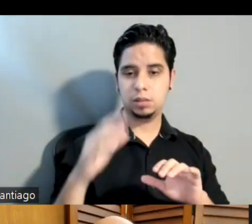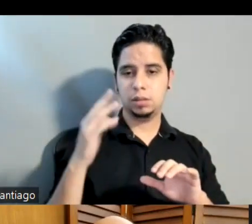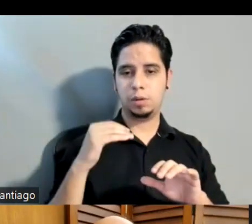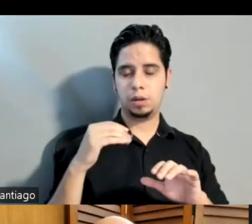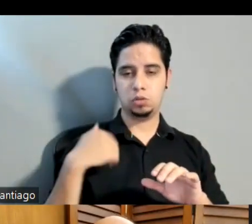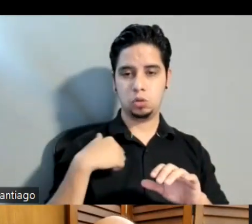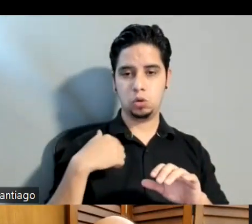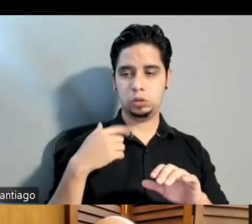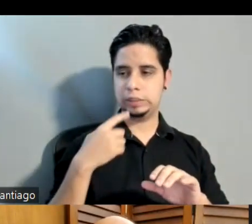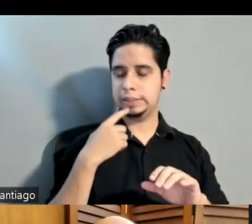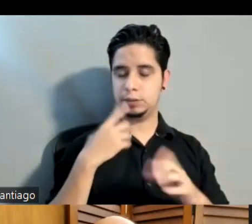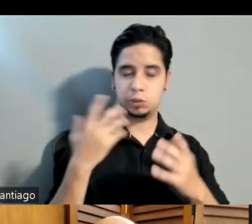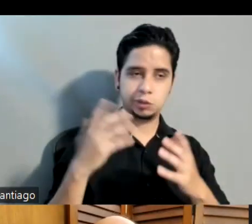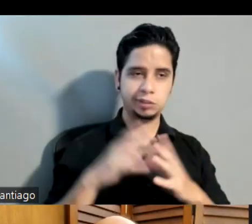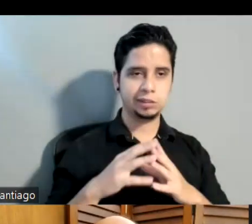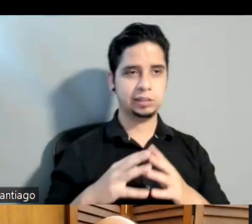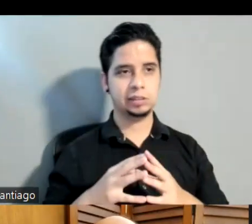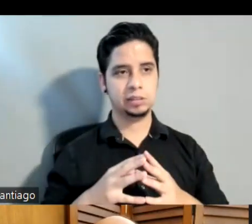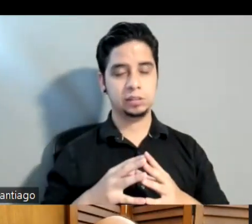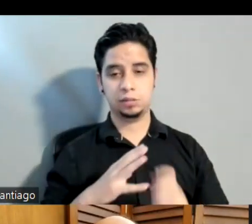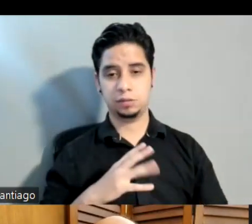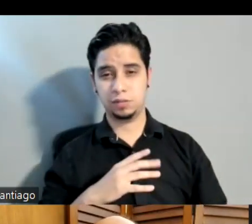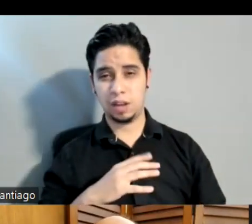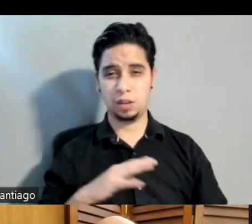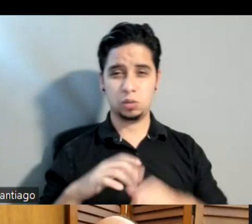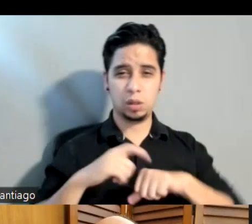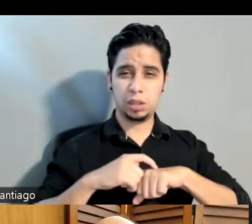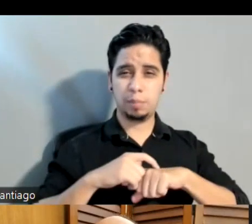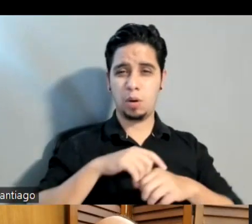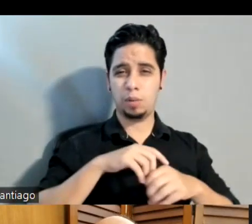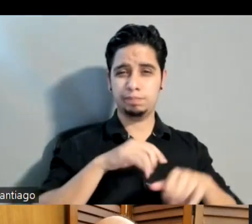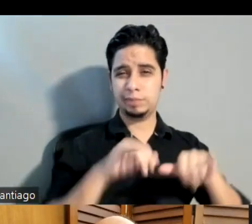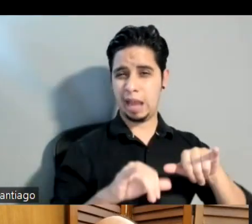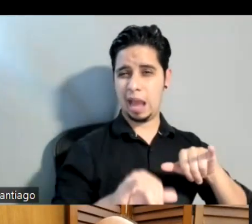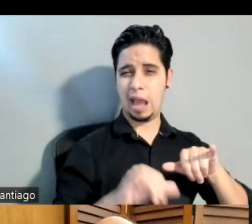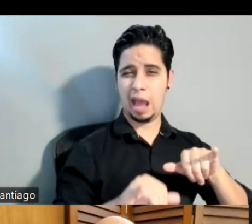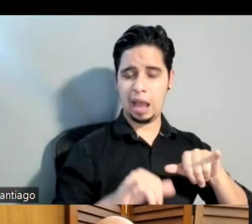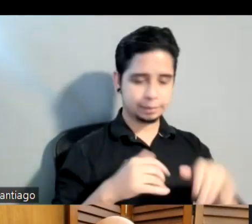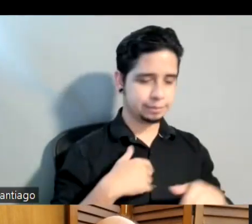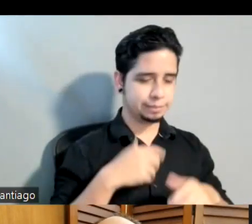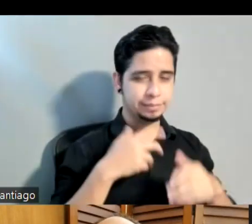dije, bueno, pues está bien que nos riamos todo el tiempo, pero también tenemos